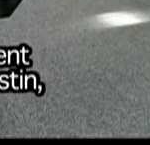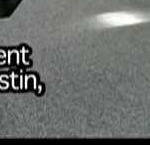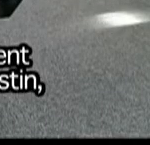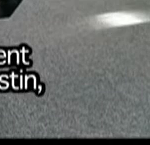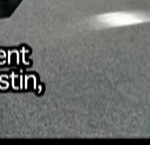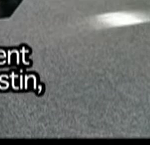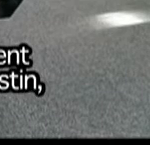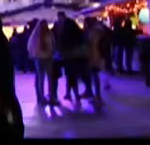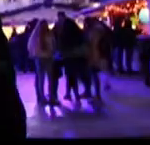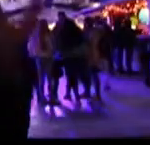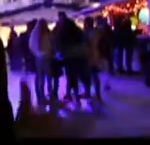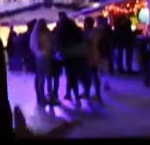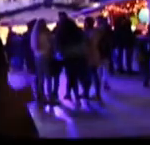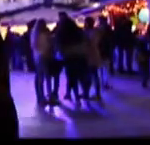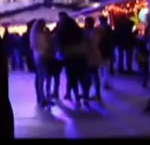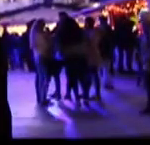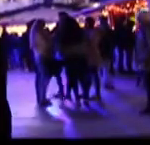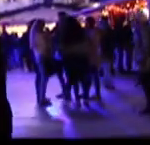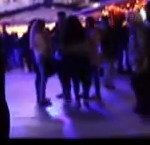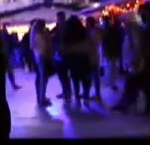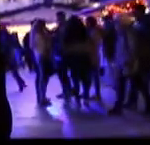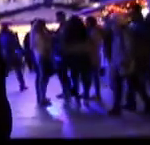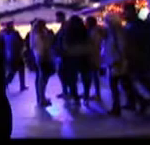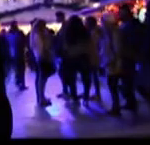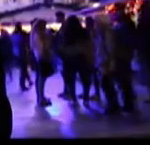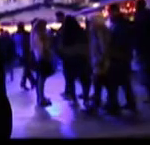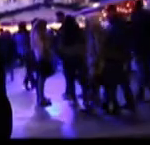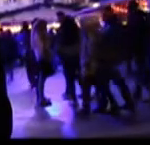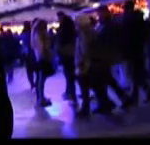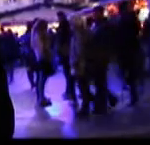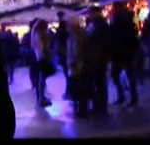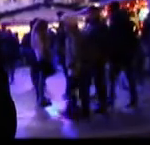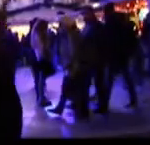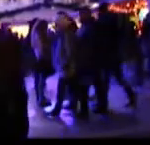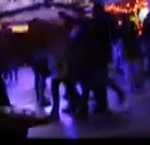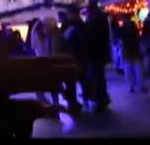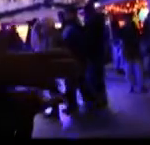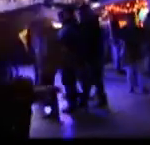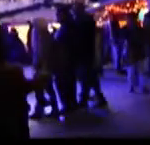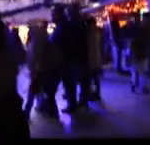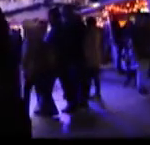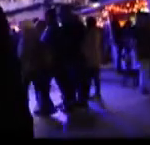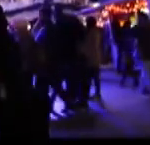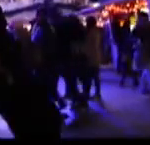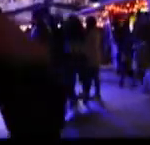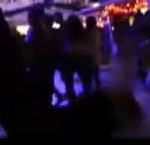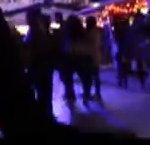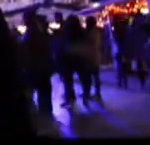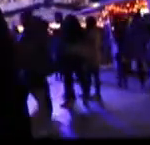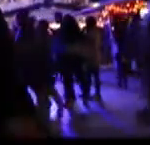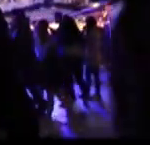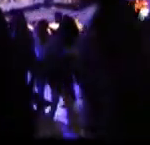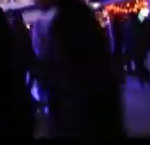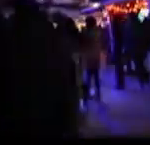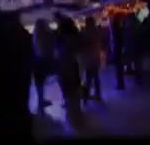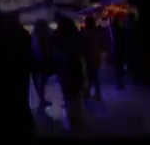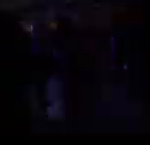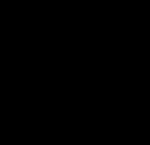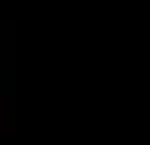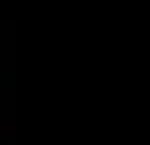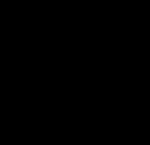ser artífice de su destino y mejorar su vida personal primeramente y después la sociedad en la que